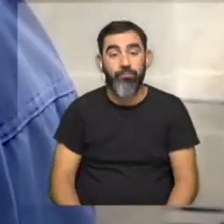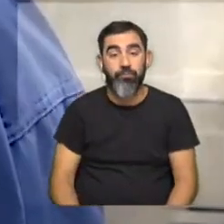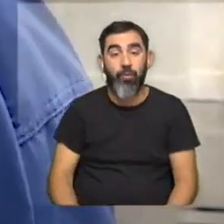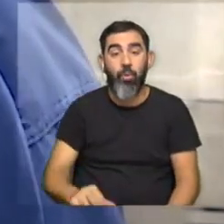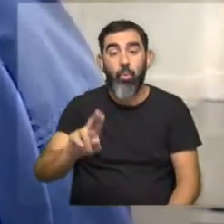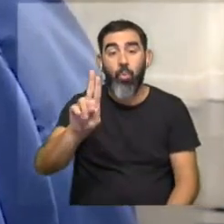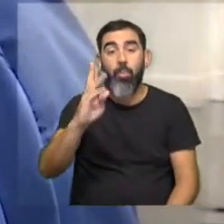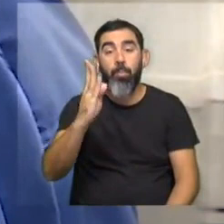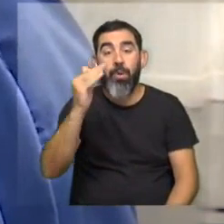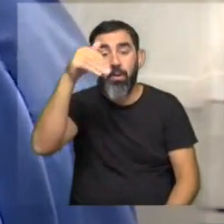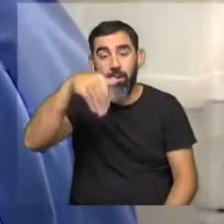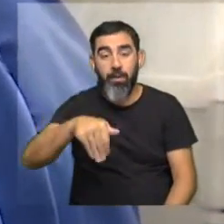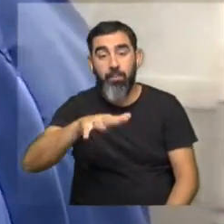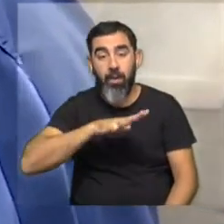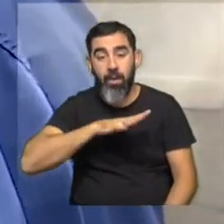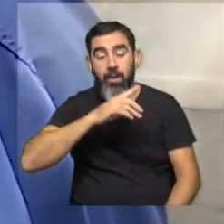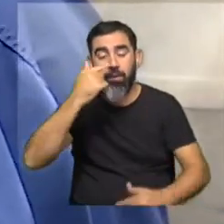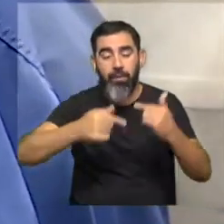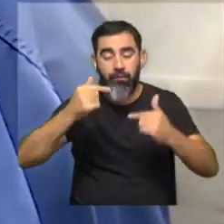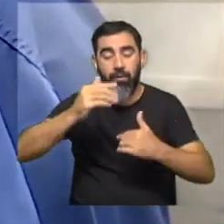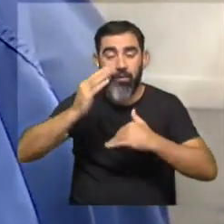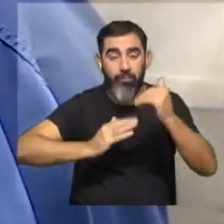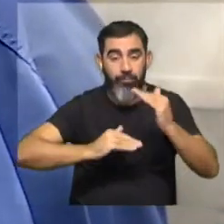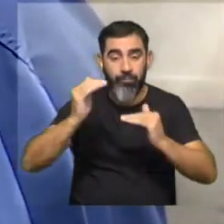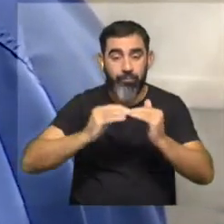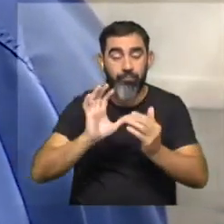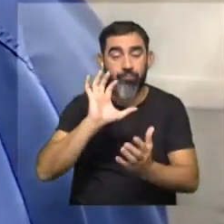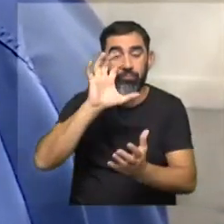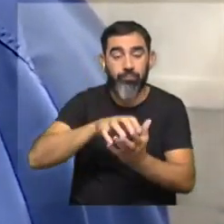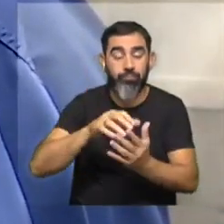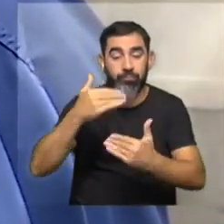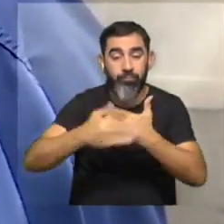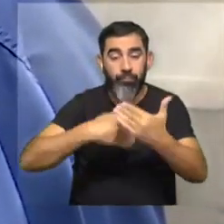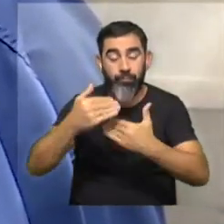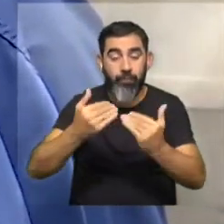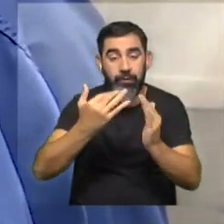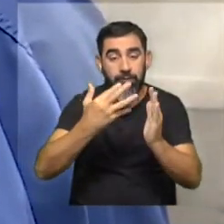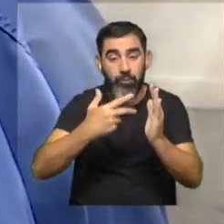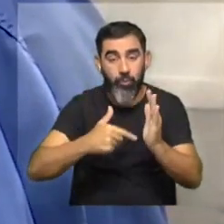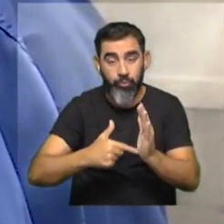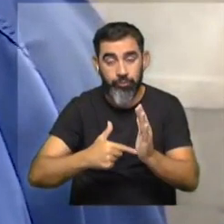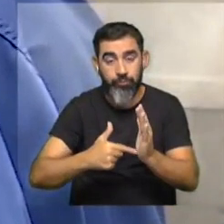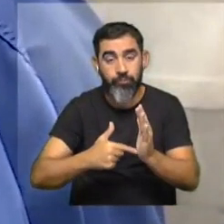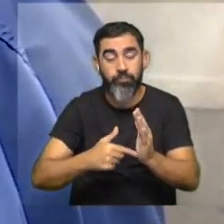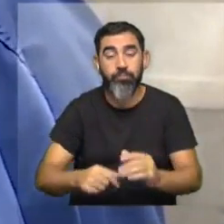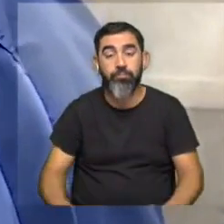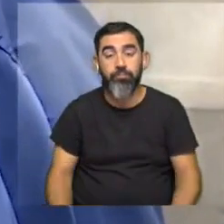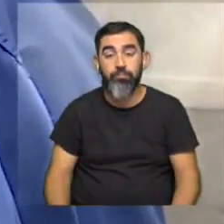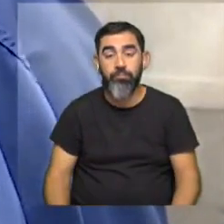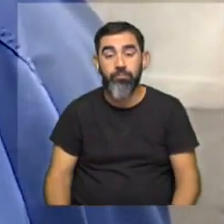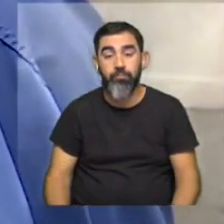UPM es un paquete que incluye varias obras. Por un lado, la planta de procesamiento de celulosa, la necesidad de